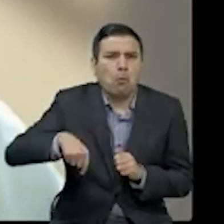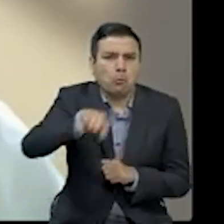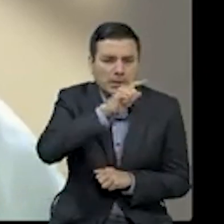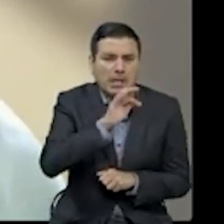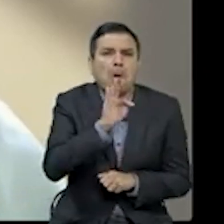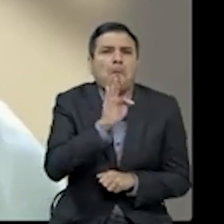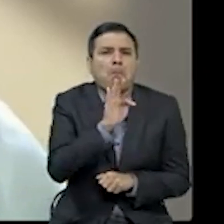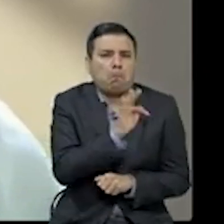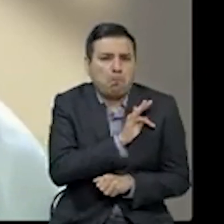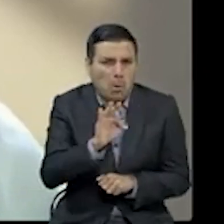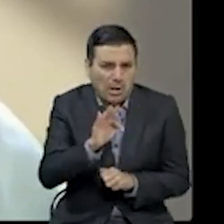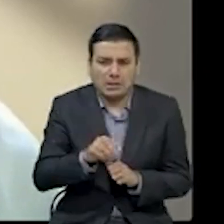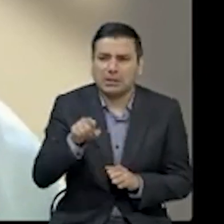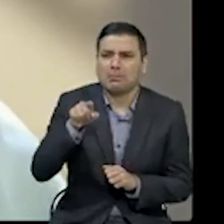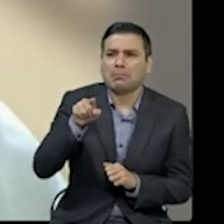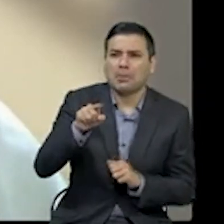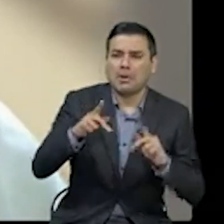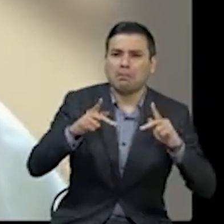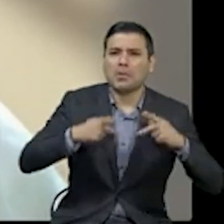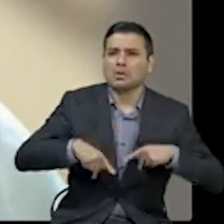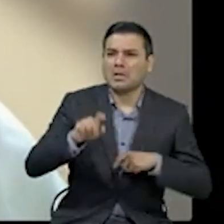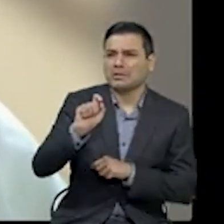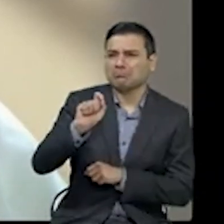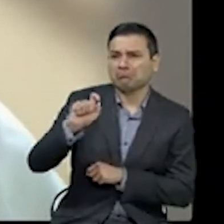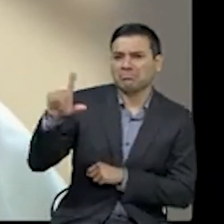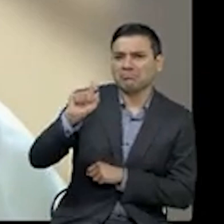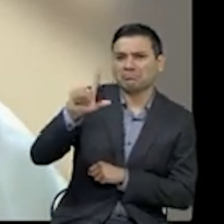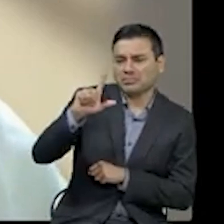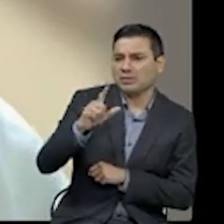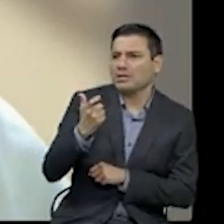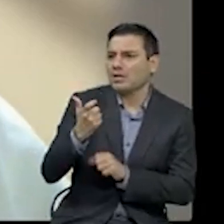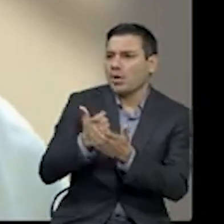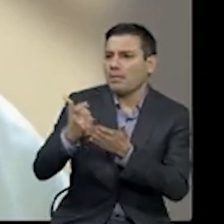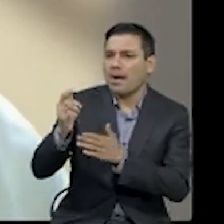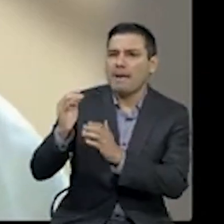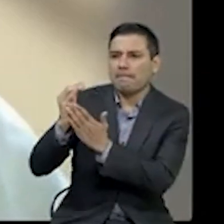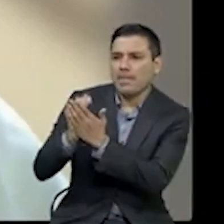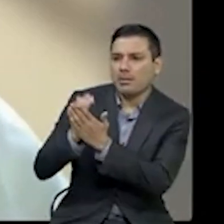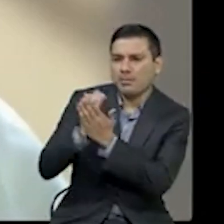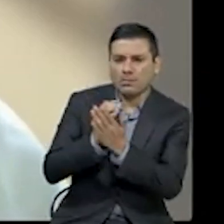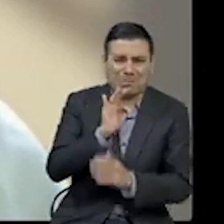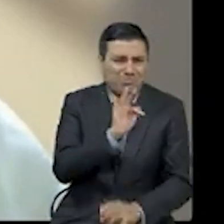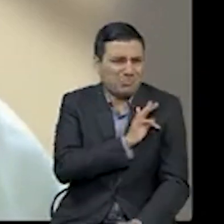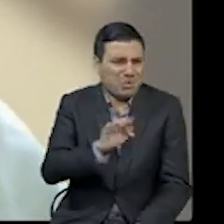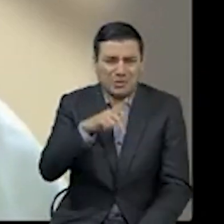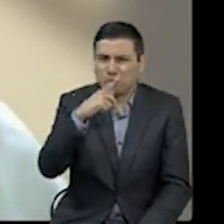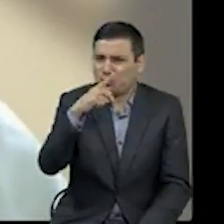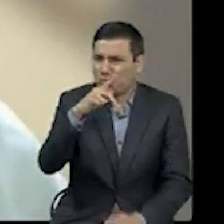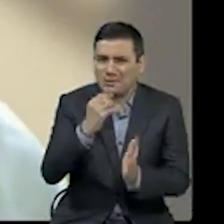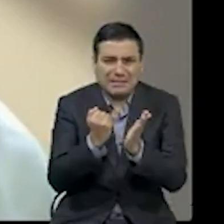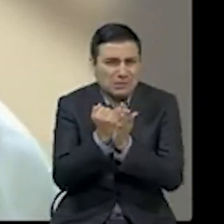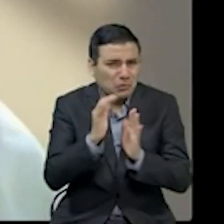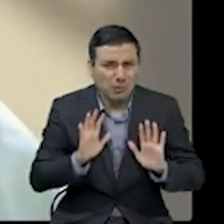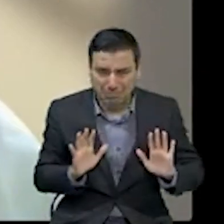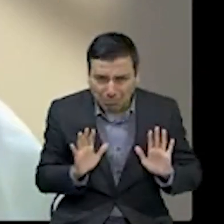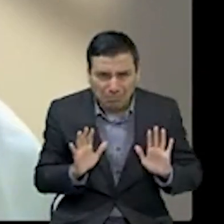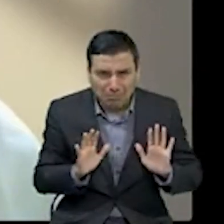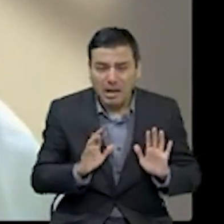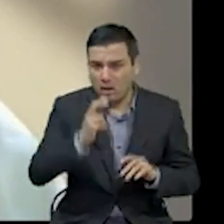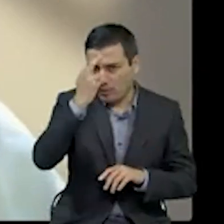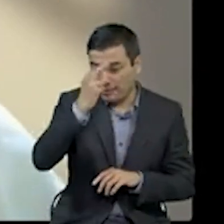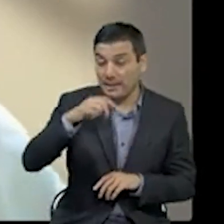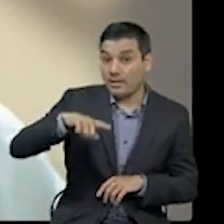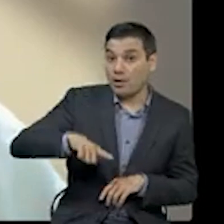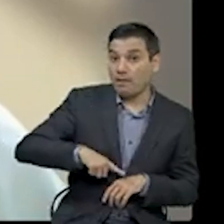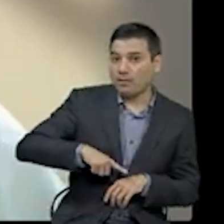salarios de especialistas y otros por las políticas públicas que quieran. También les recuerdo que, además de las políticas públicas, hay en